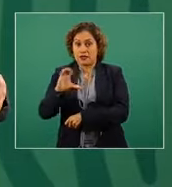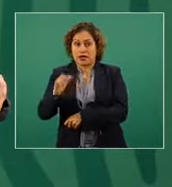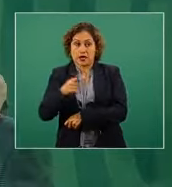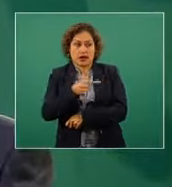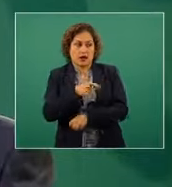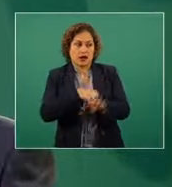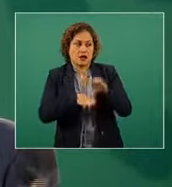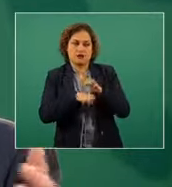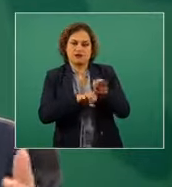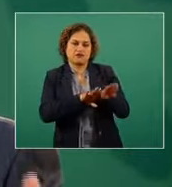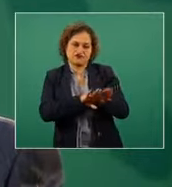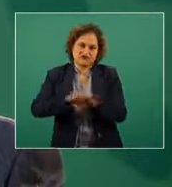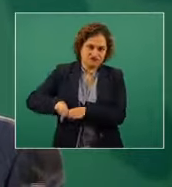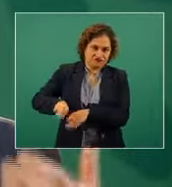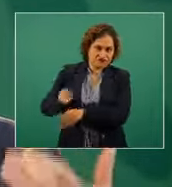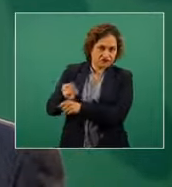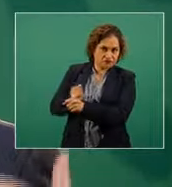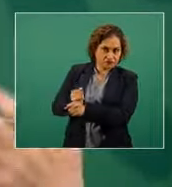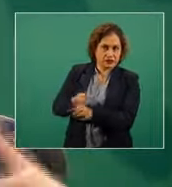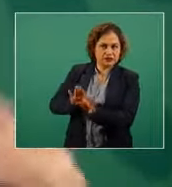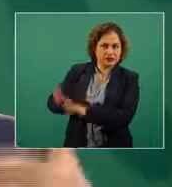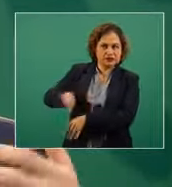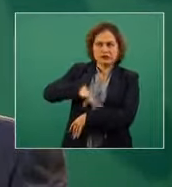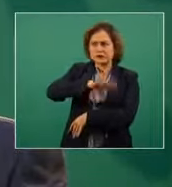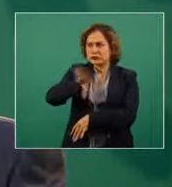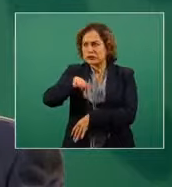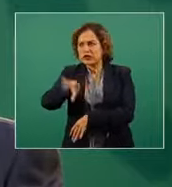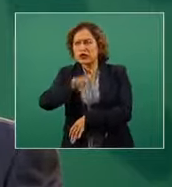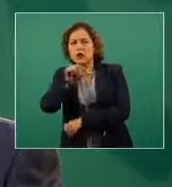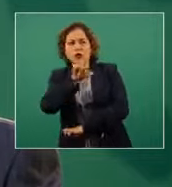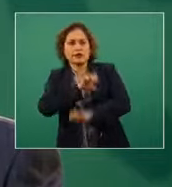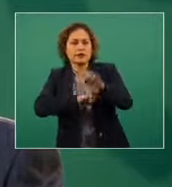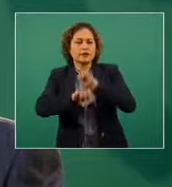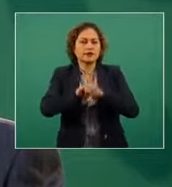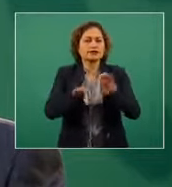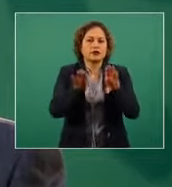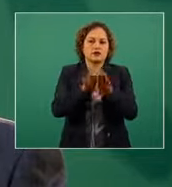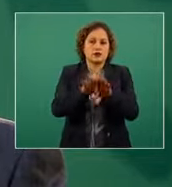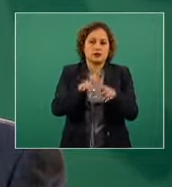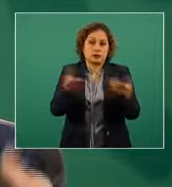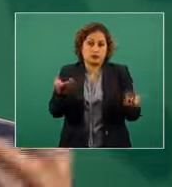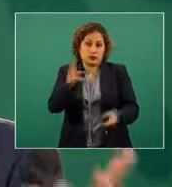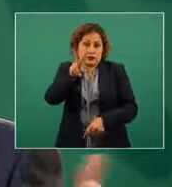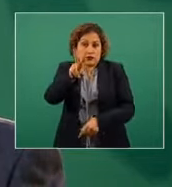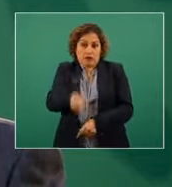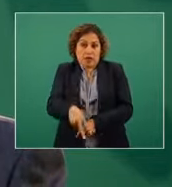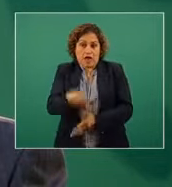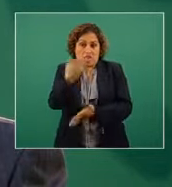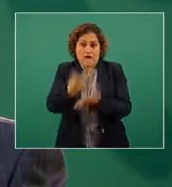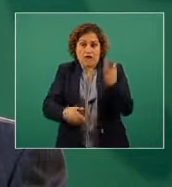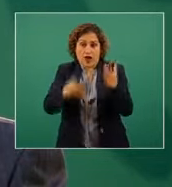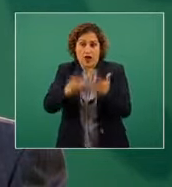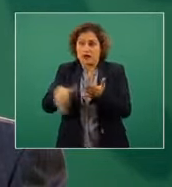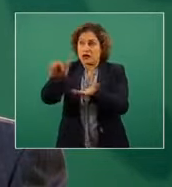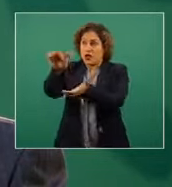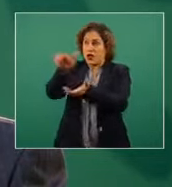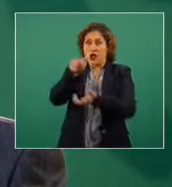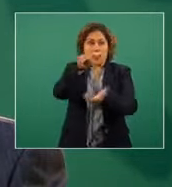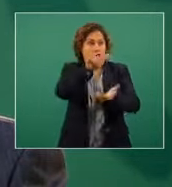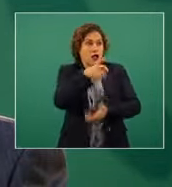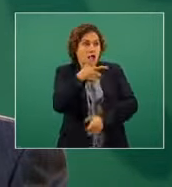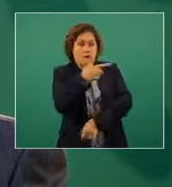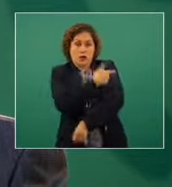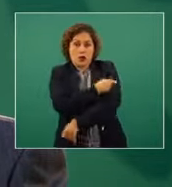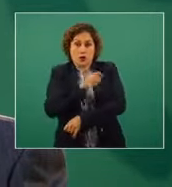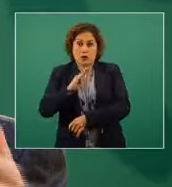todavía no se ha restablecido por completo la regularidad de los envíos o de las compras de la